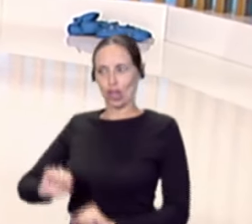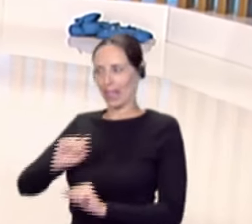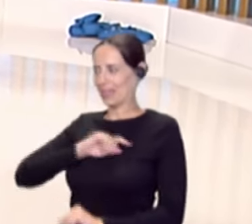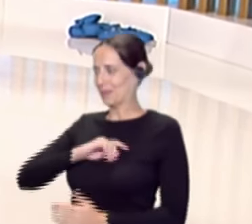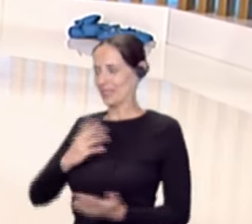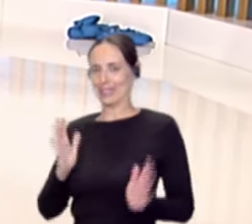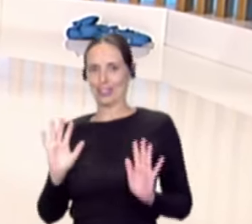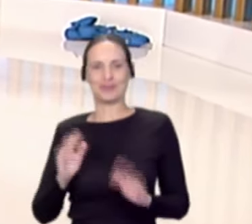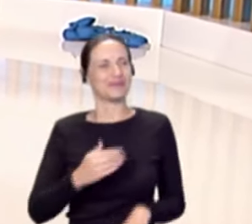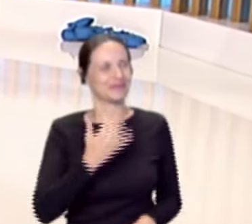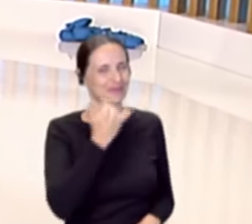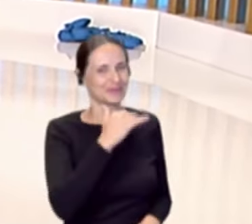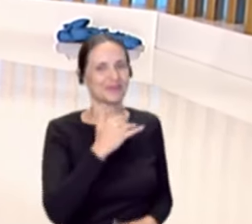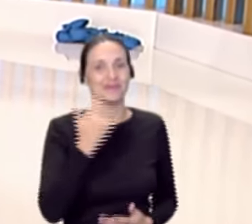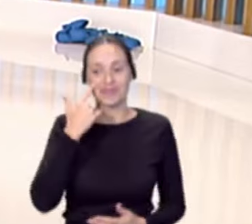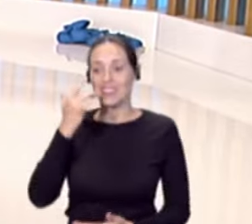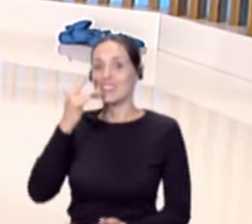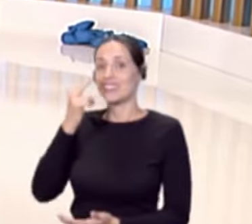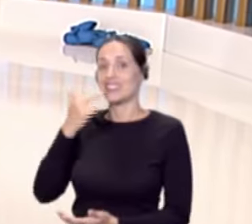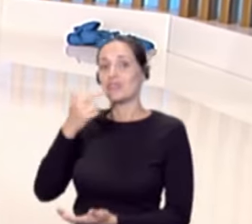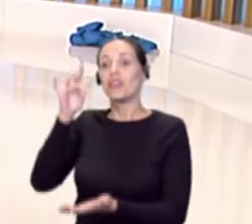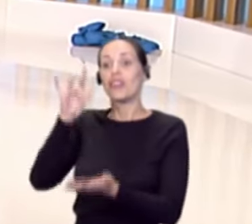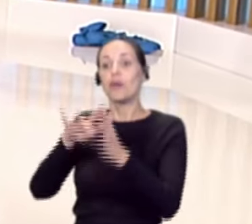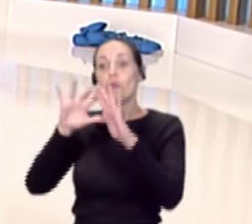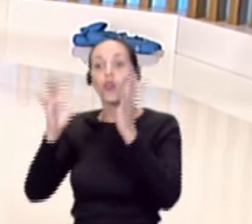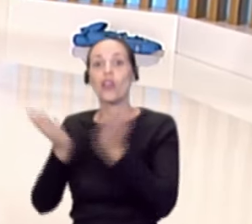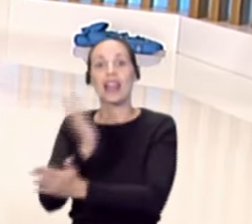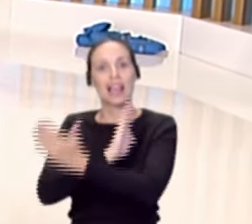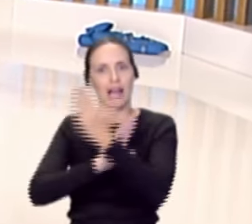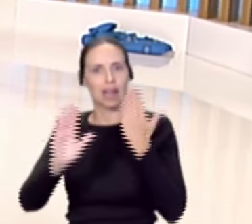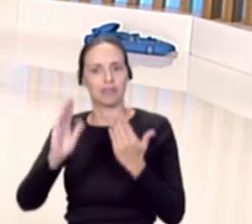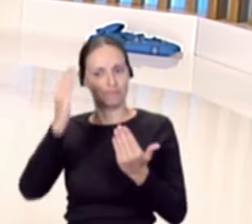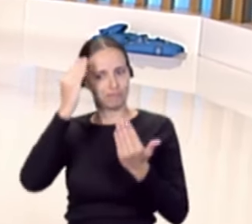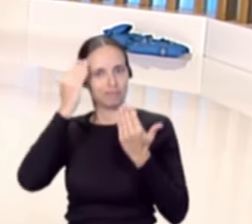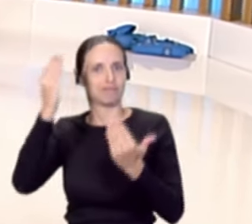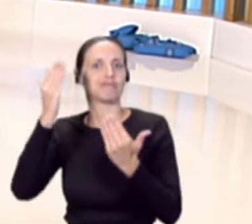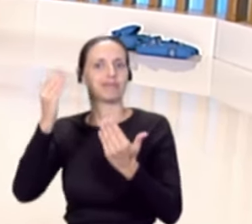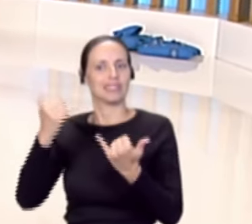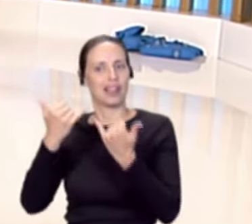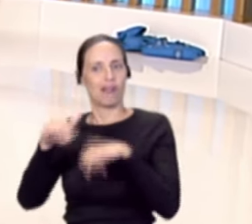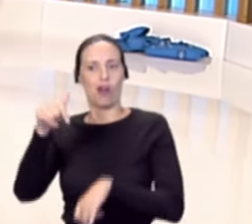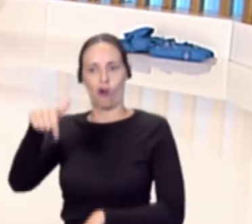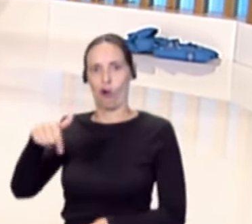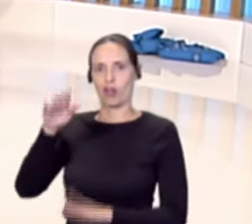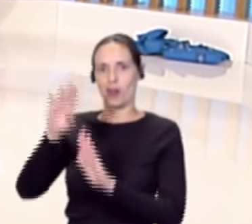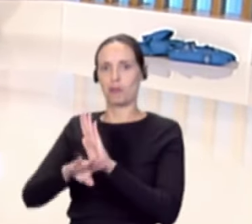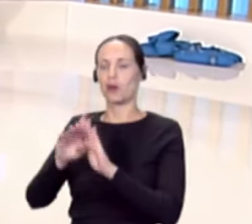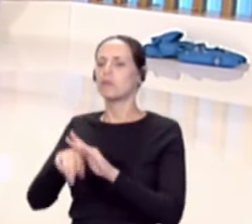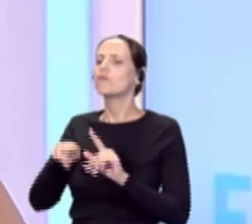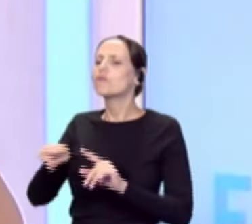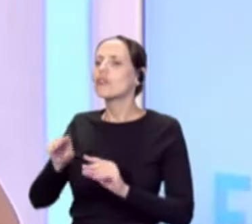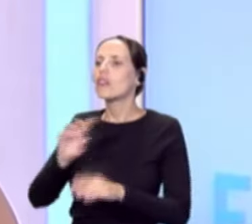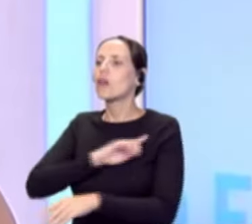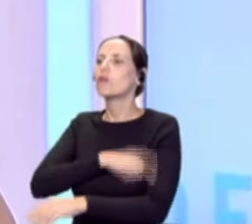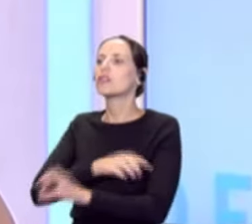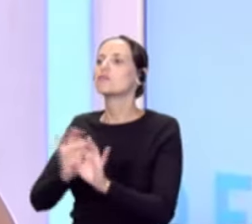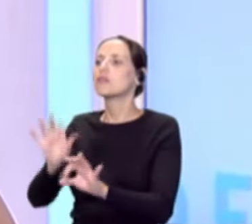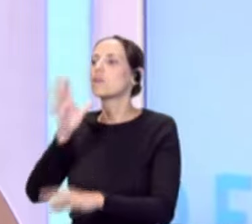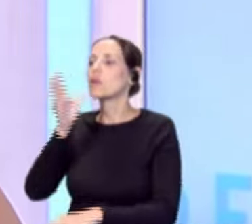lo decíamos ahora, Día Mundial del Karate, lo conmemoramos, lo celebramos hoy en Buenos Días, Canarias. ¿Qué tiene de especial ese deporte? Bueno, el